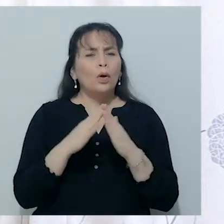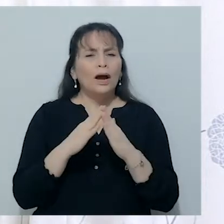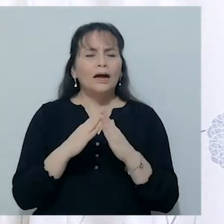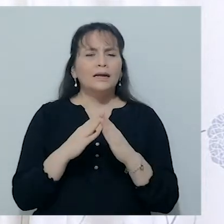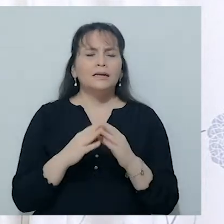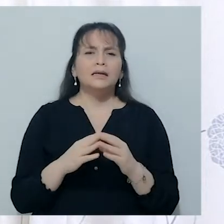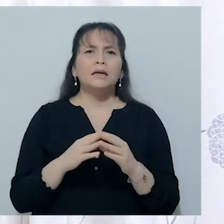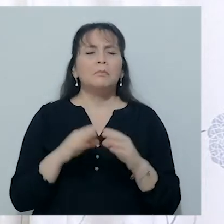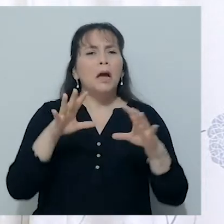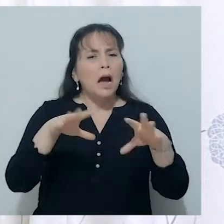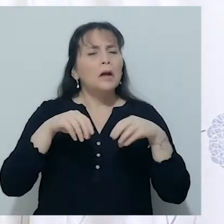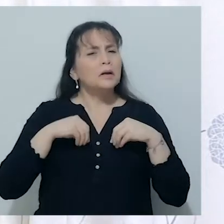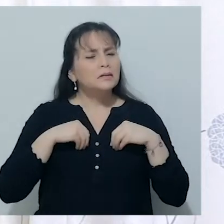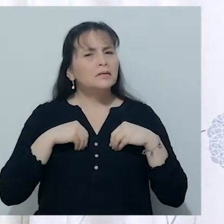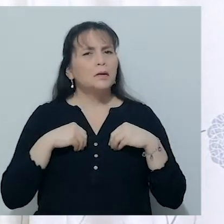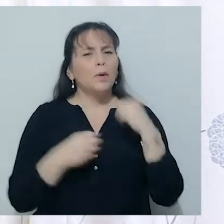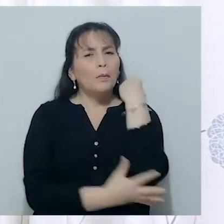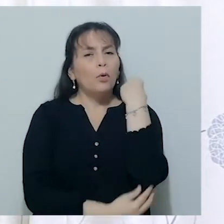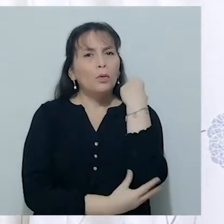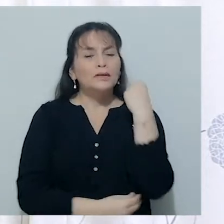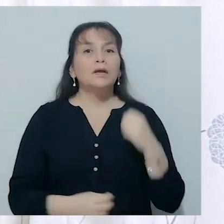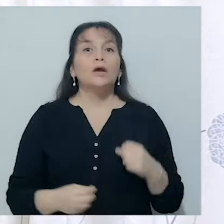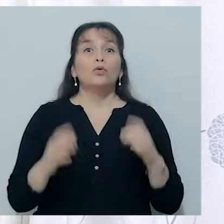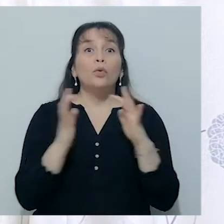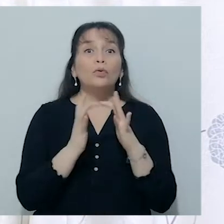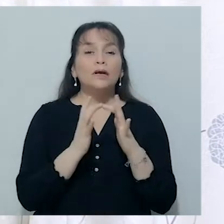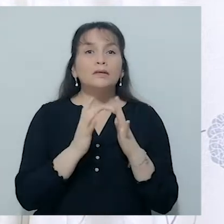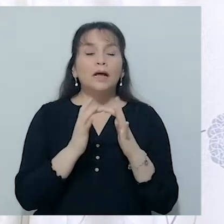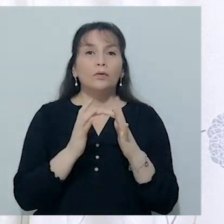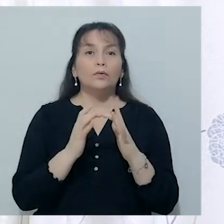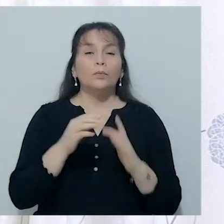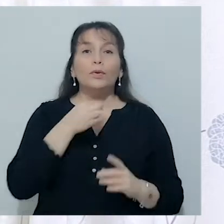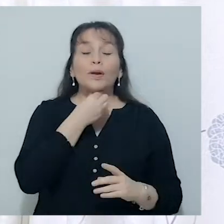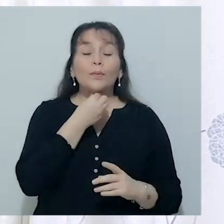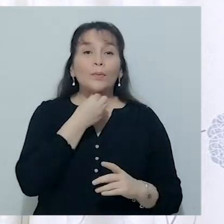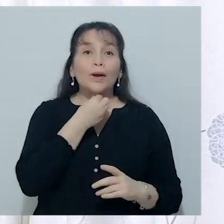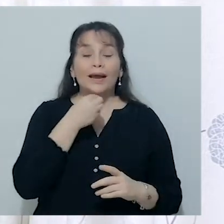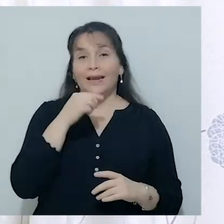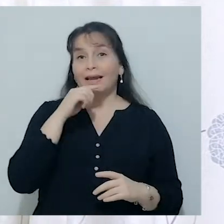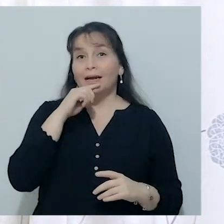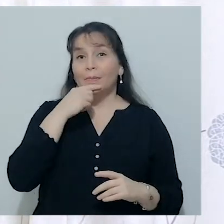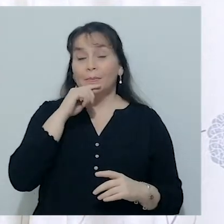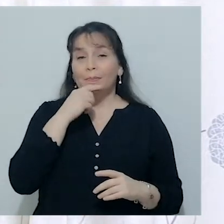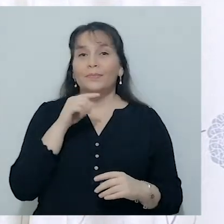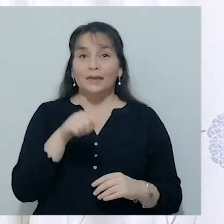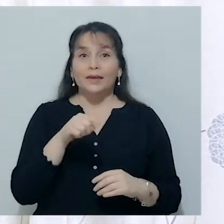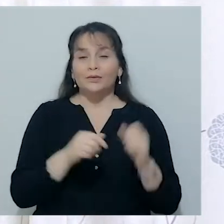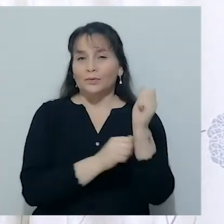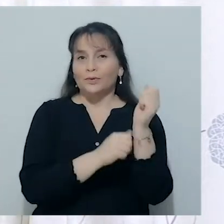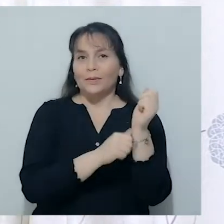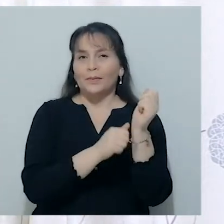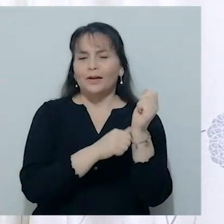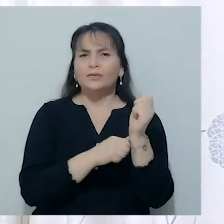fueron contactados por los abogados de la abuela materna de estos hermanos, que había partido ya, y